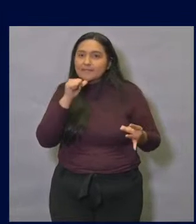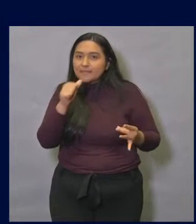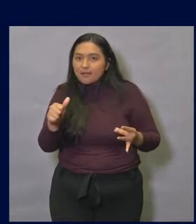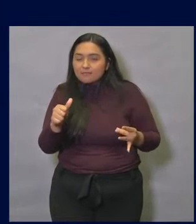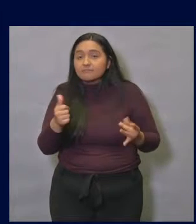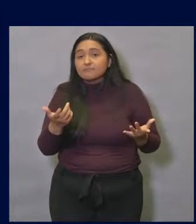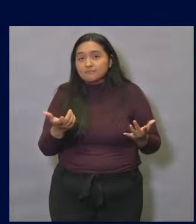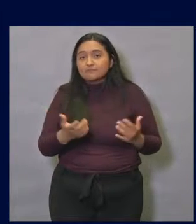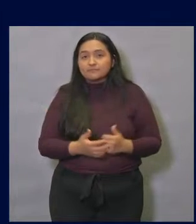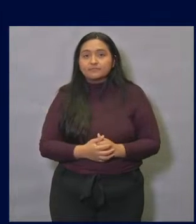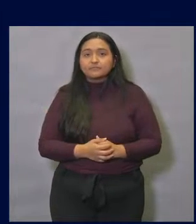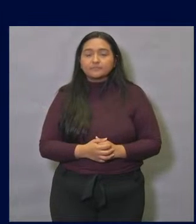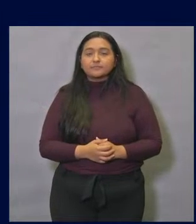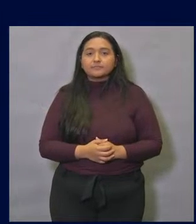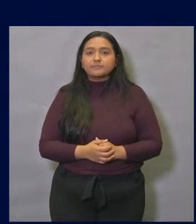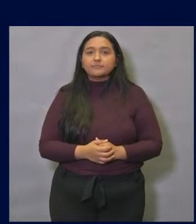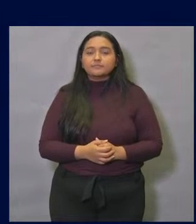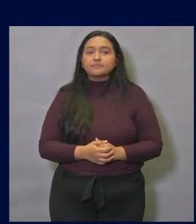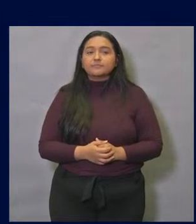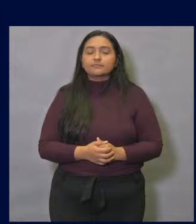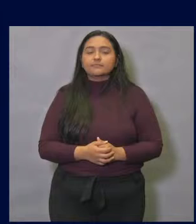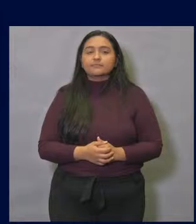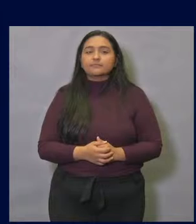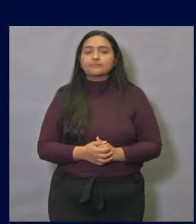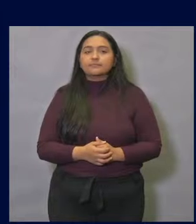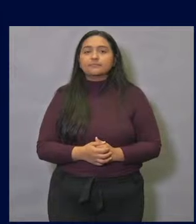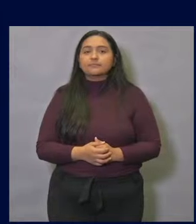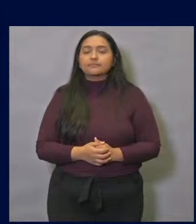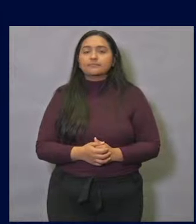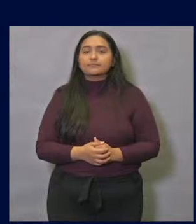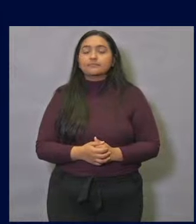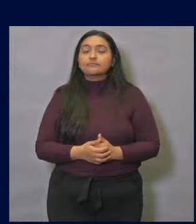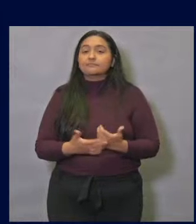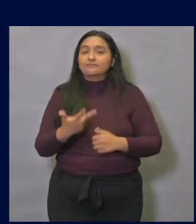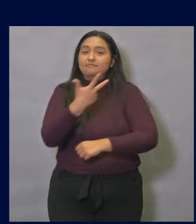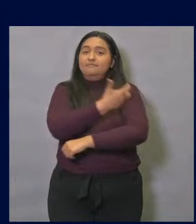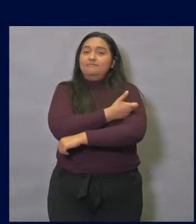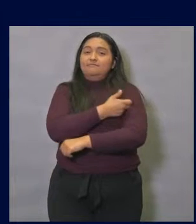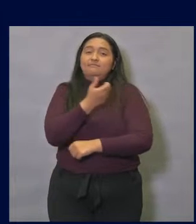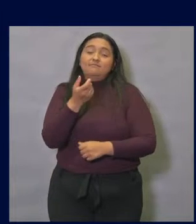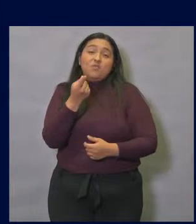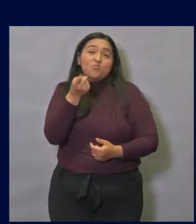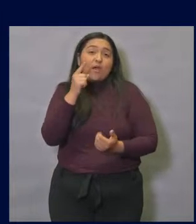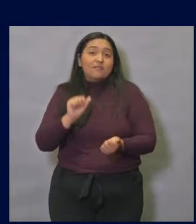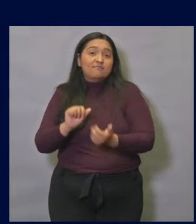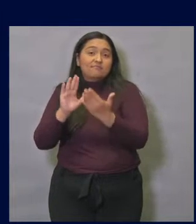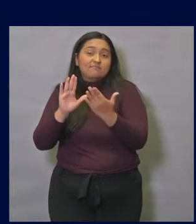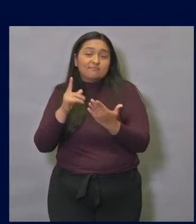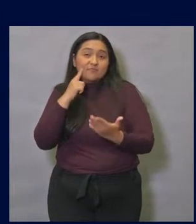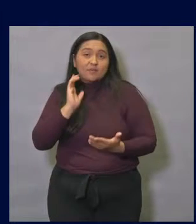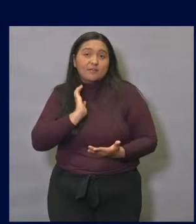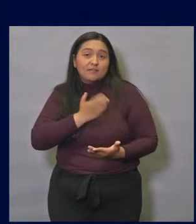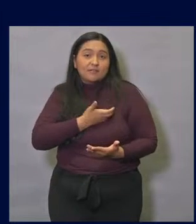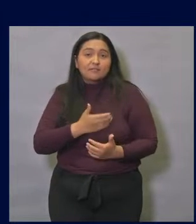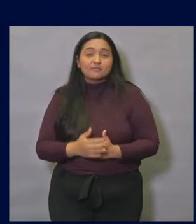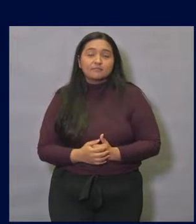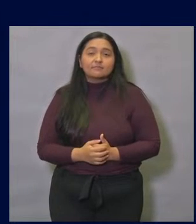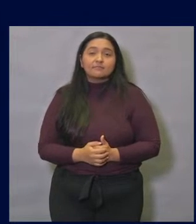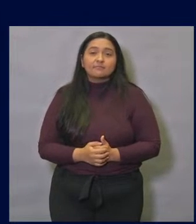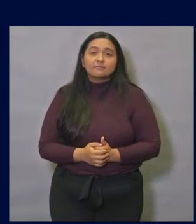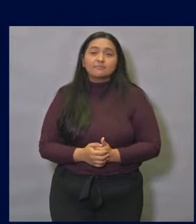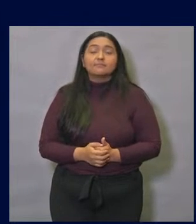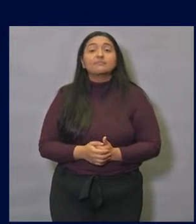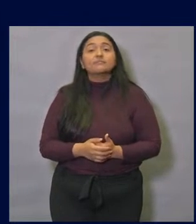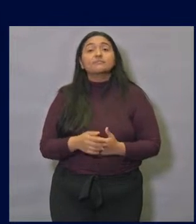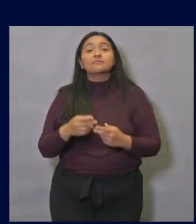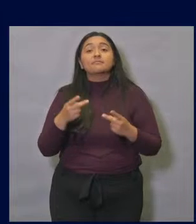persona a persona. La vacunación puede llevarnos ahí. Cuando la mayor parte de nuestra población esté completamente